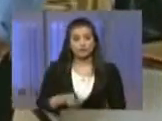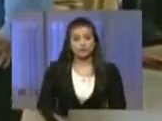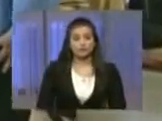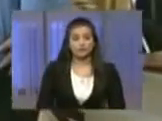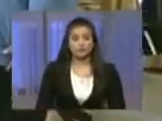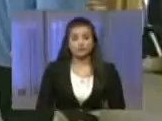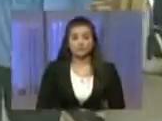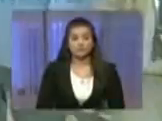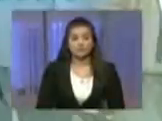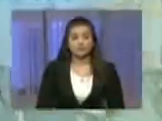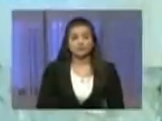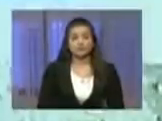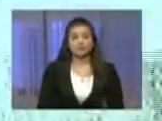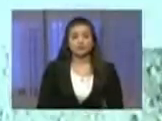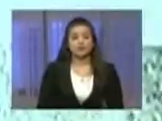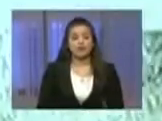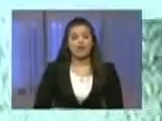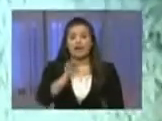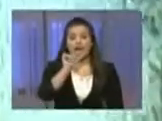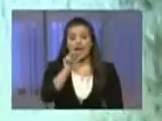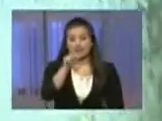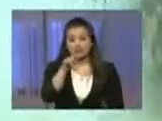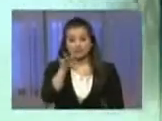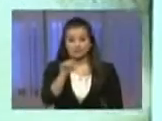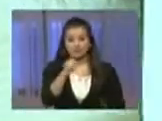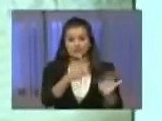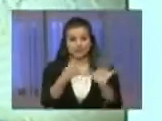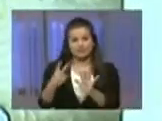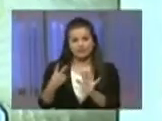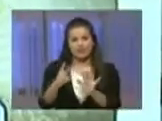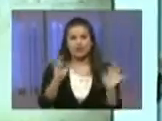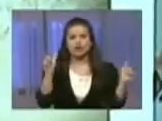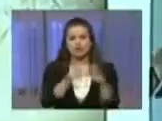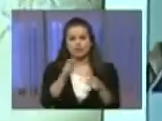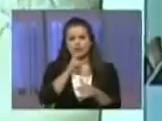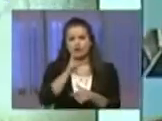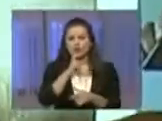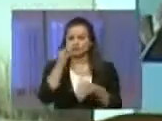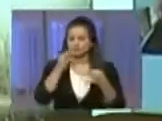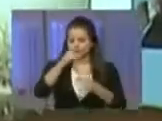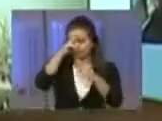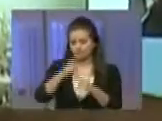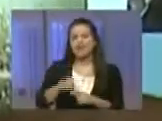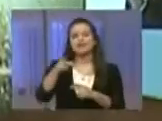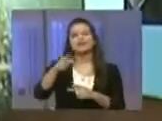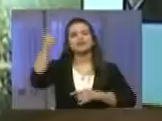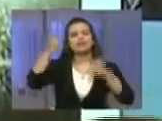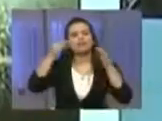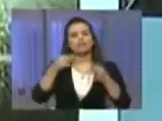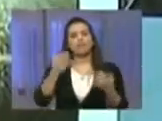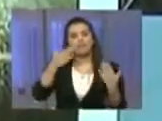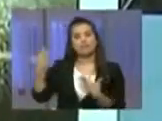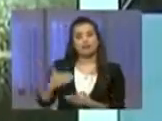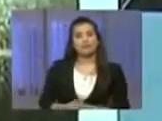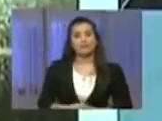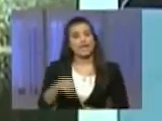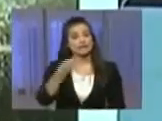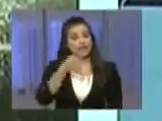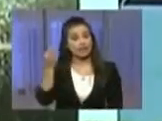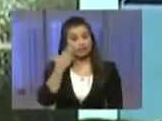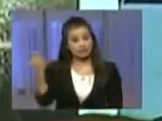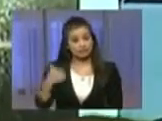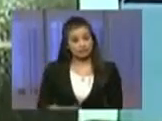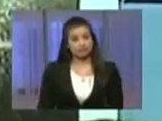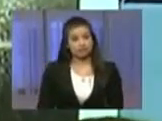Andrés 77 generación de oro generación Chávez lealtad chavista Mira excelente esta